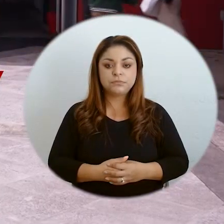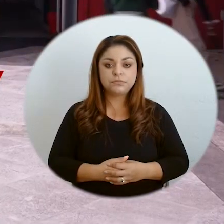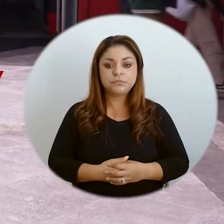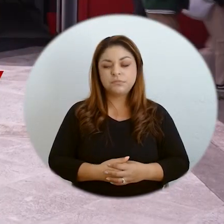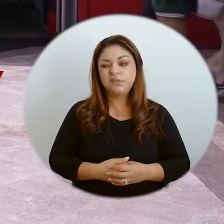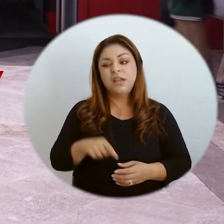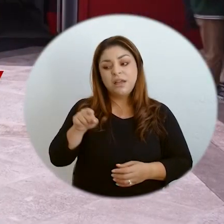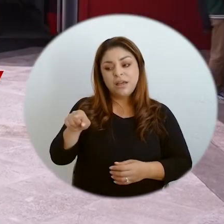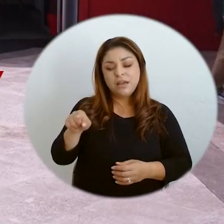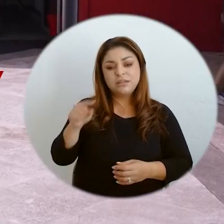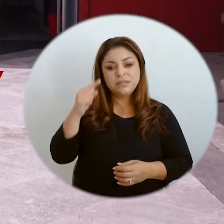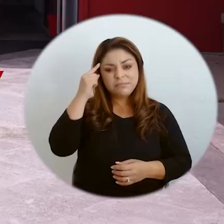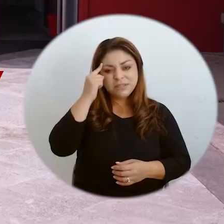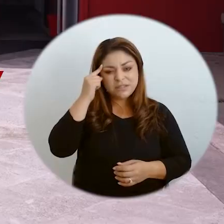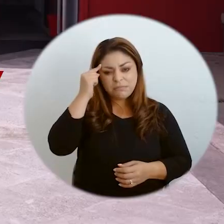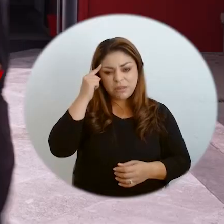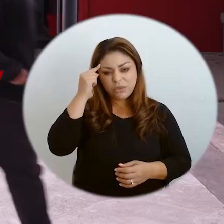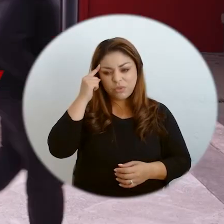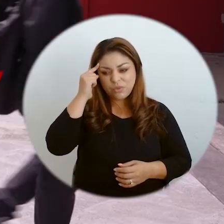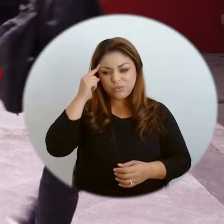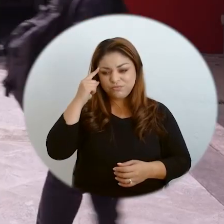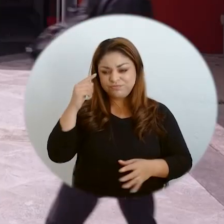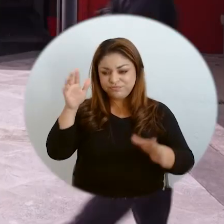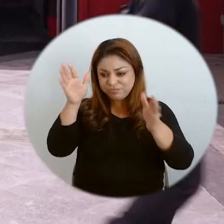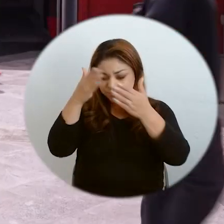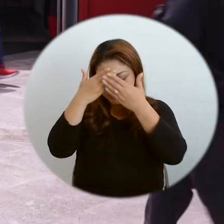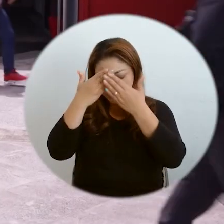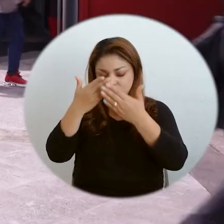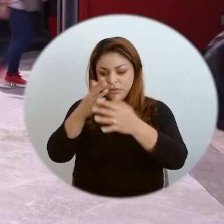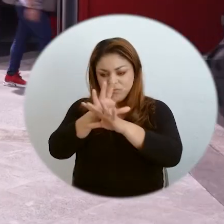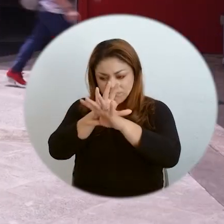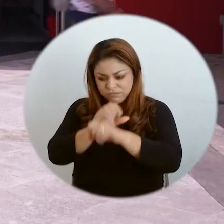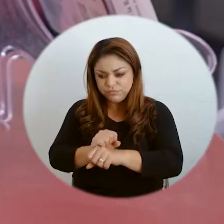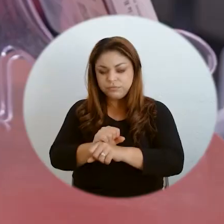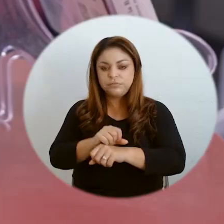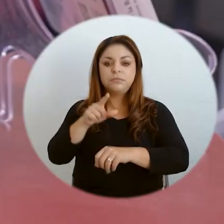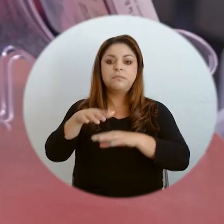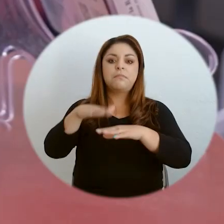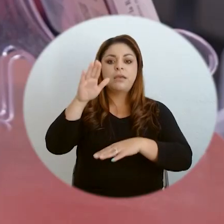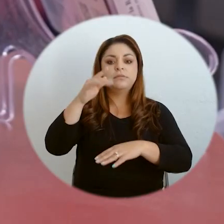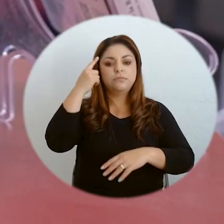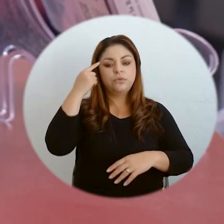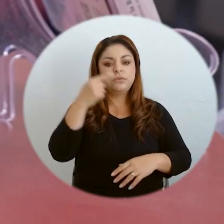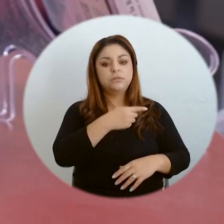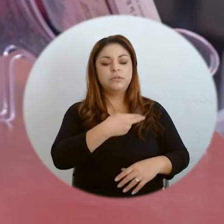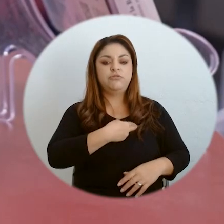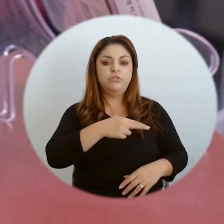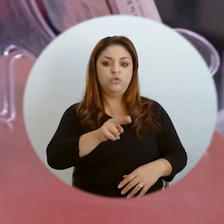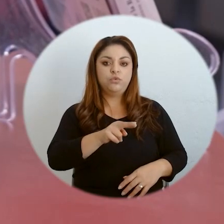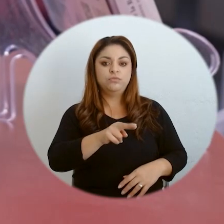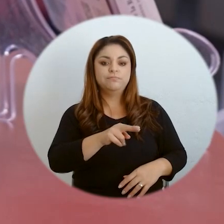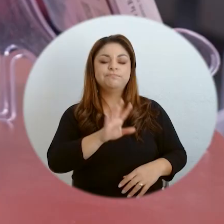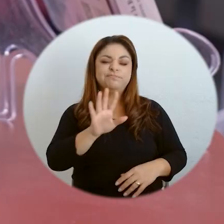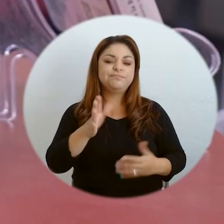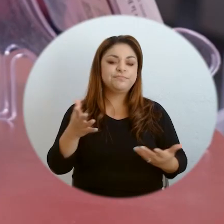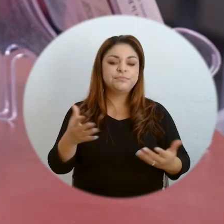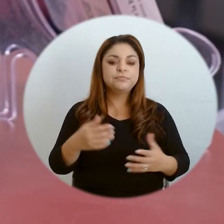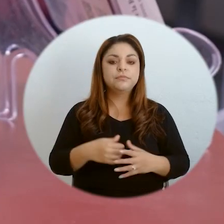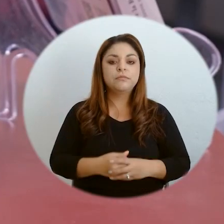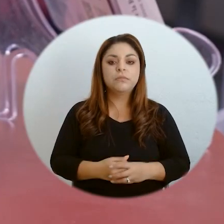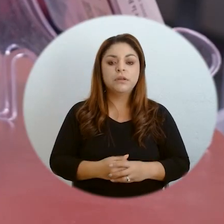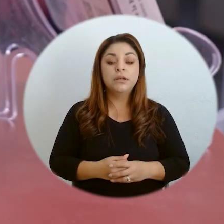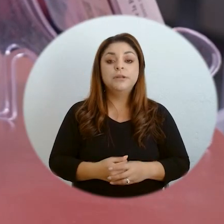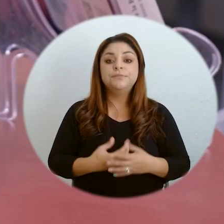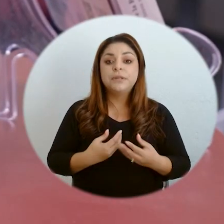o las manifestaciones de este pensamiento lo podemos ver, por ejemplo, a nivel religioso, ¿no?